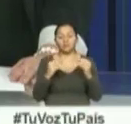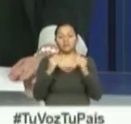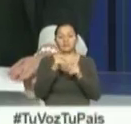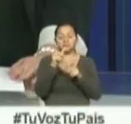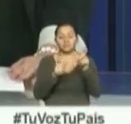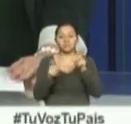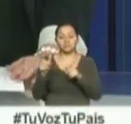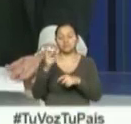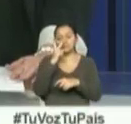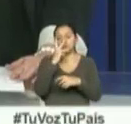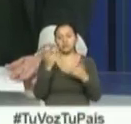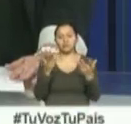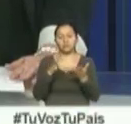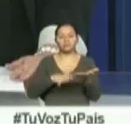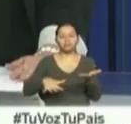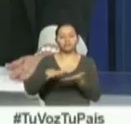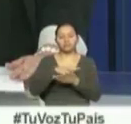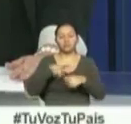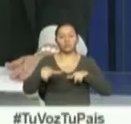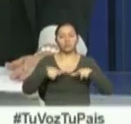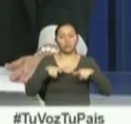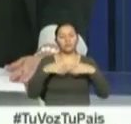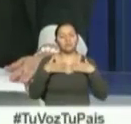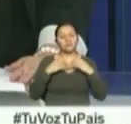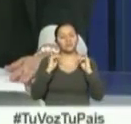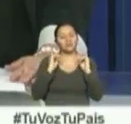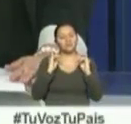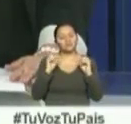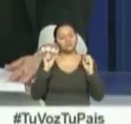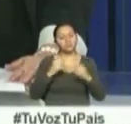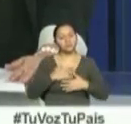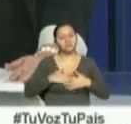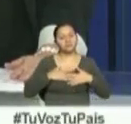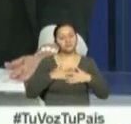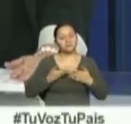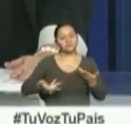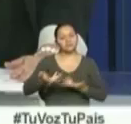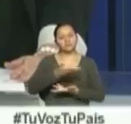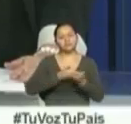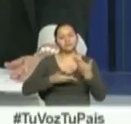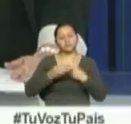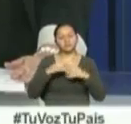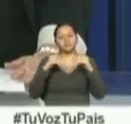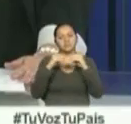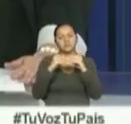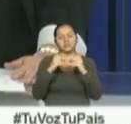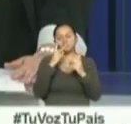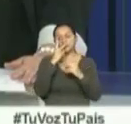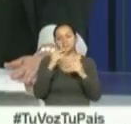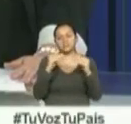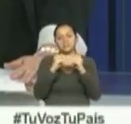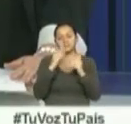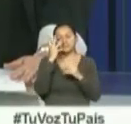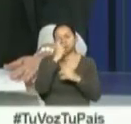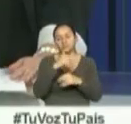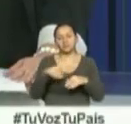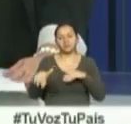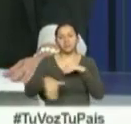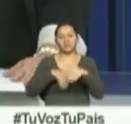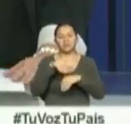ciudadanía cuenta con un espacio para su entretenimiento, para disfrutar del aire libre y contemplar la hermosa playa.